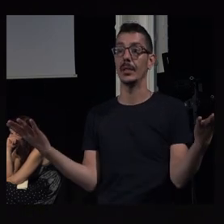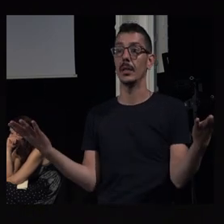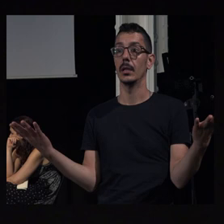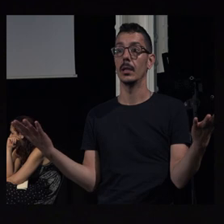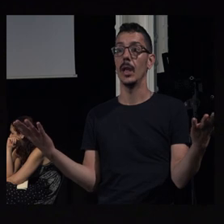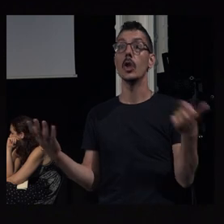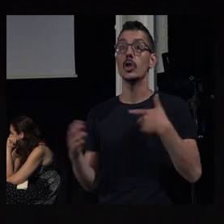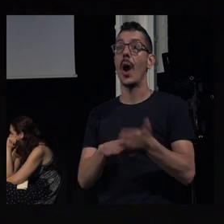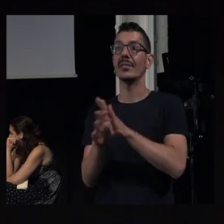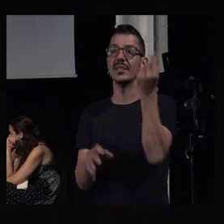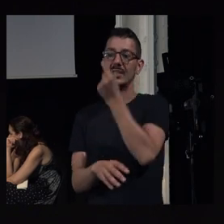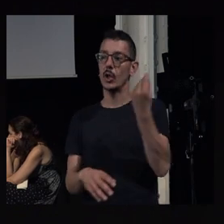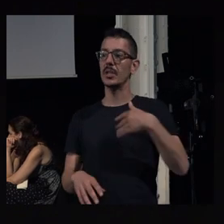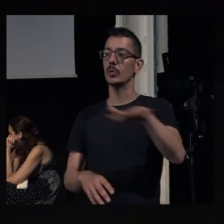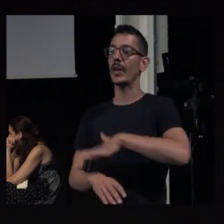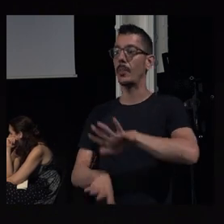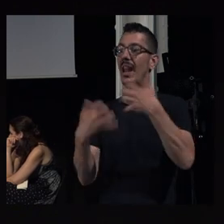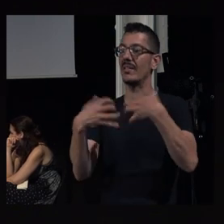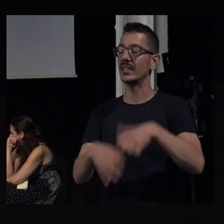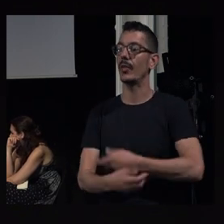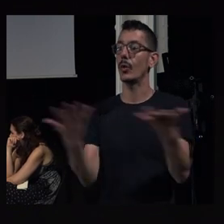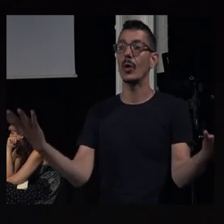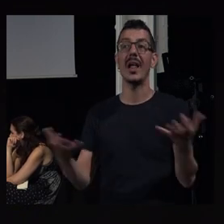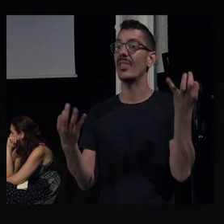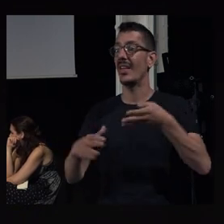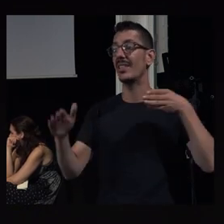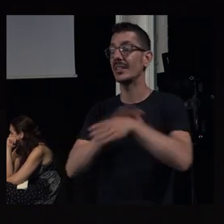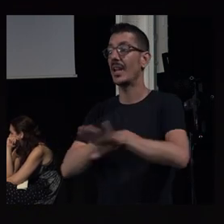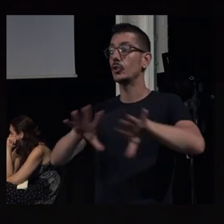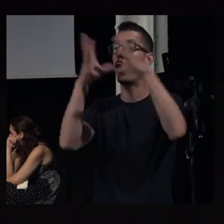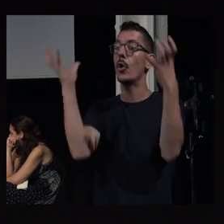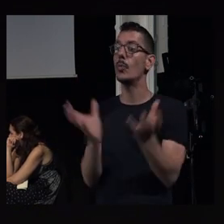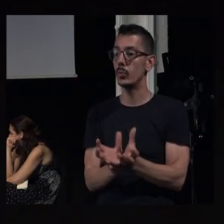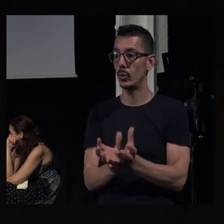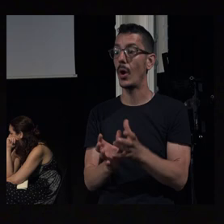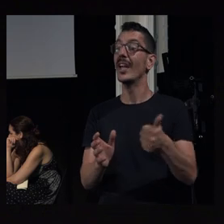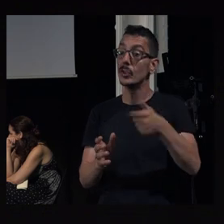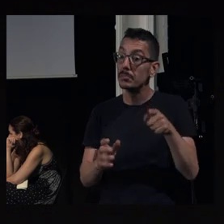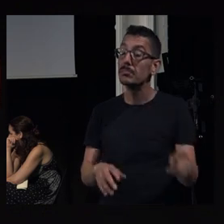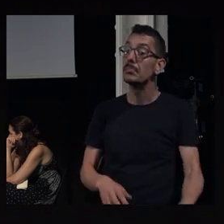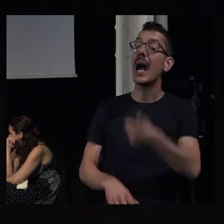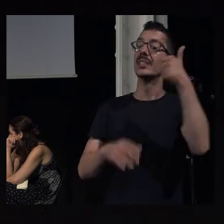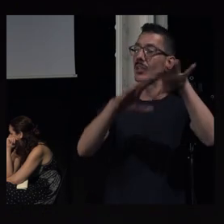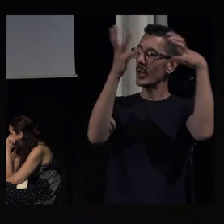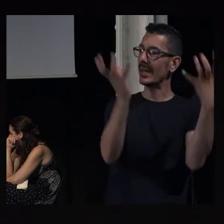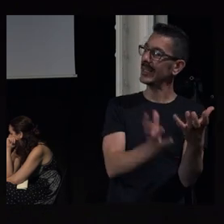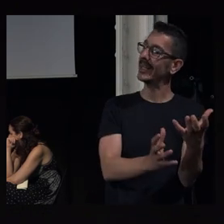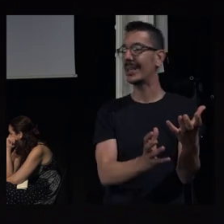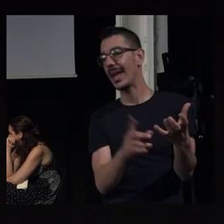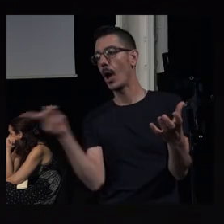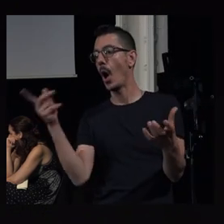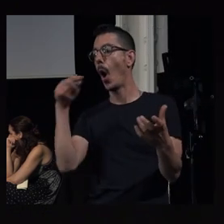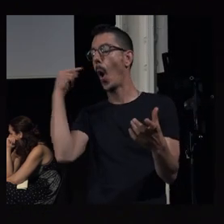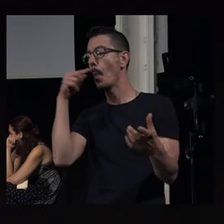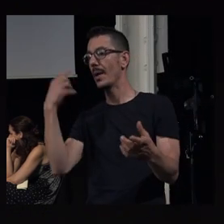a todo el mundo, a todo el mundo, es mucho más universal que ese varón blanco heterosexual, que además